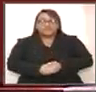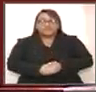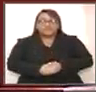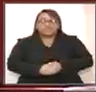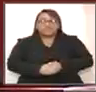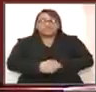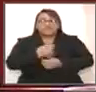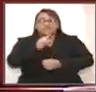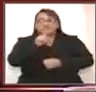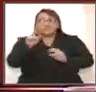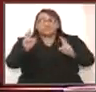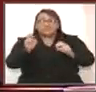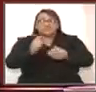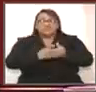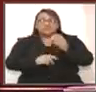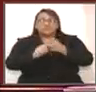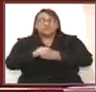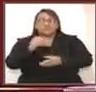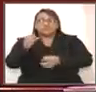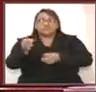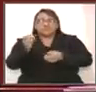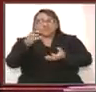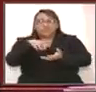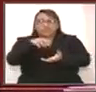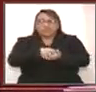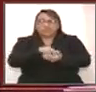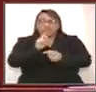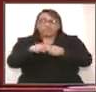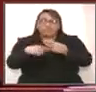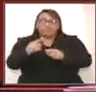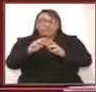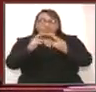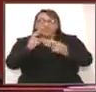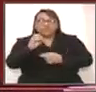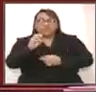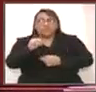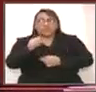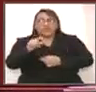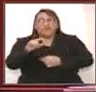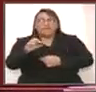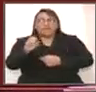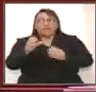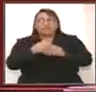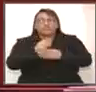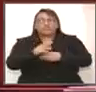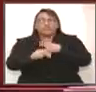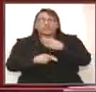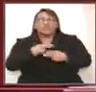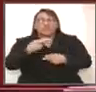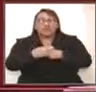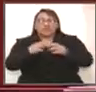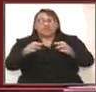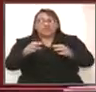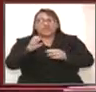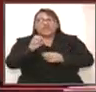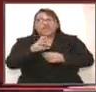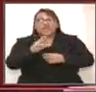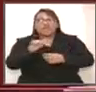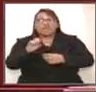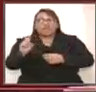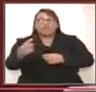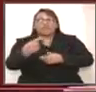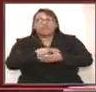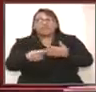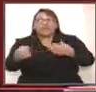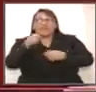Uno de los temas en los que se centrará la próxima reunión del CONAPOC, del Consejo Nacional de Política Criminal, previsto para la primera